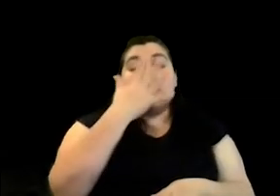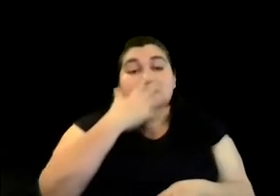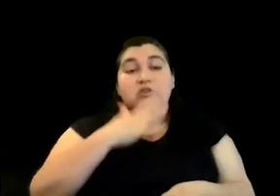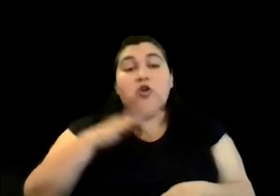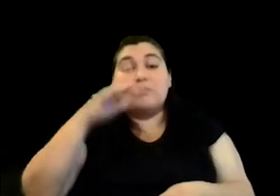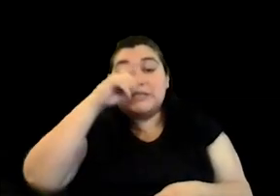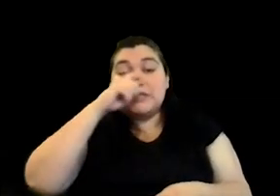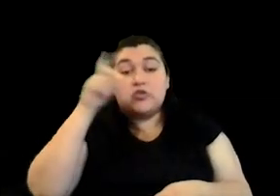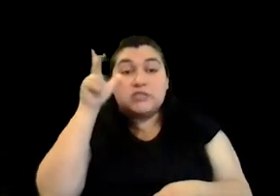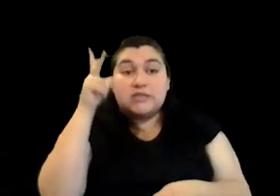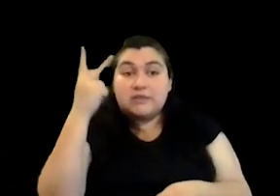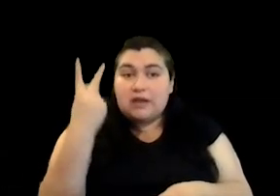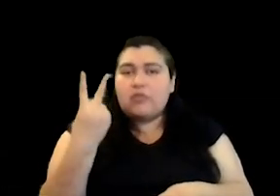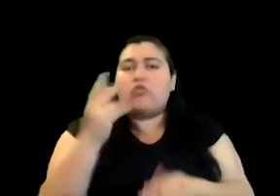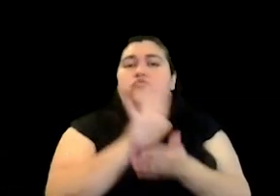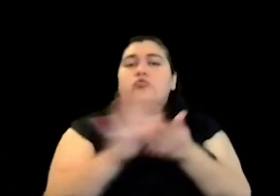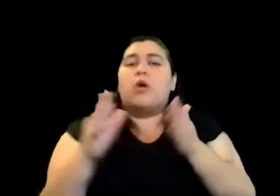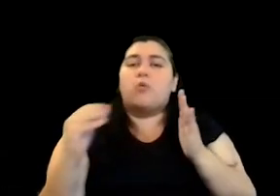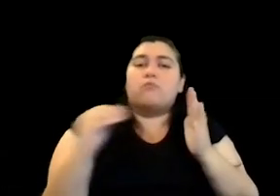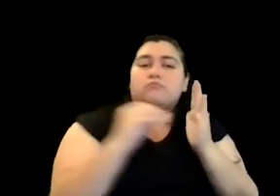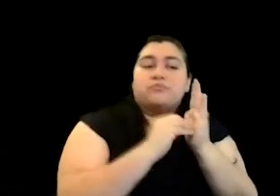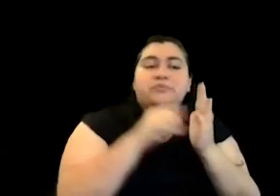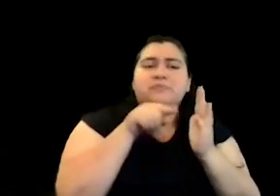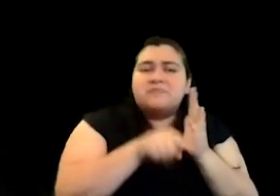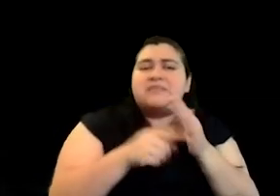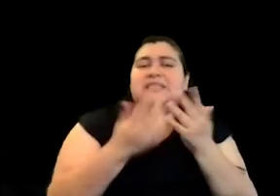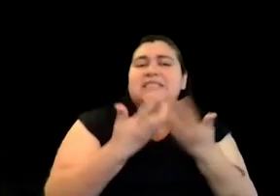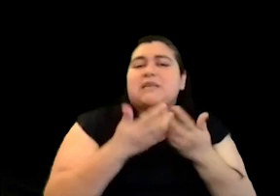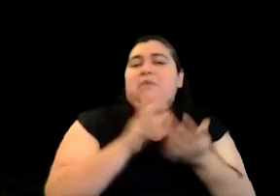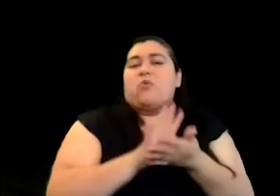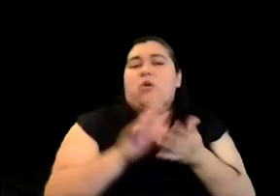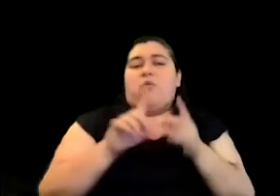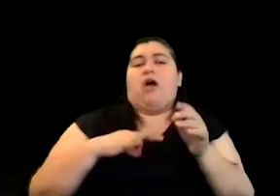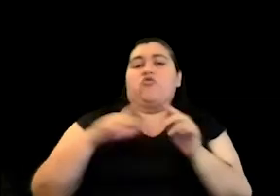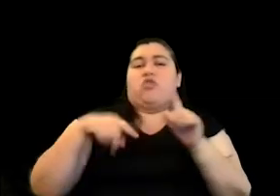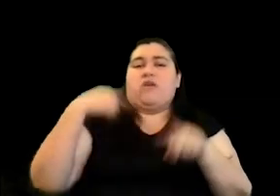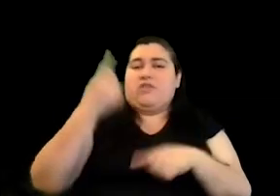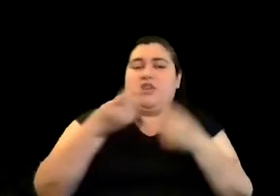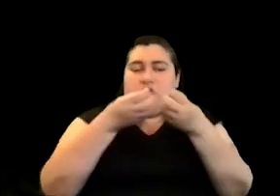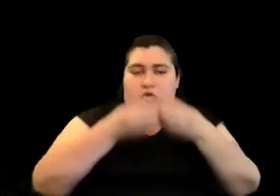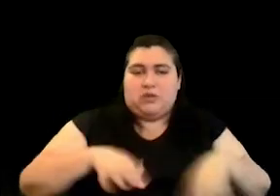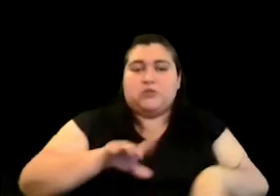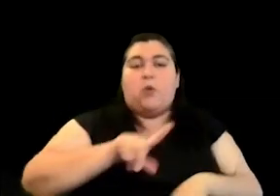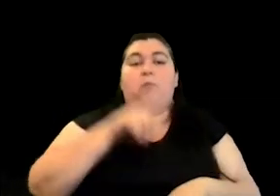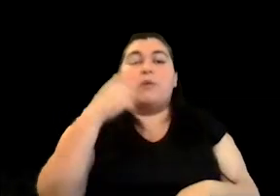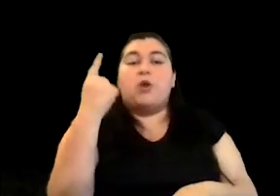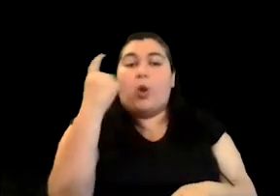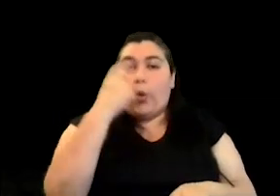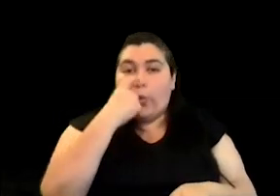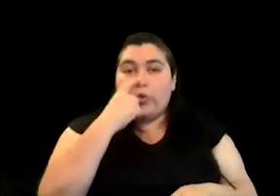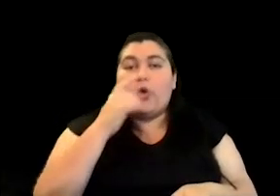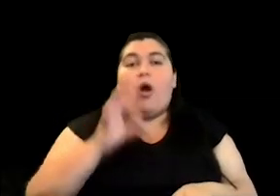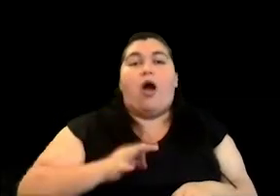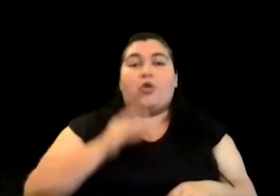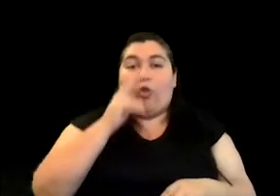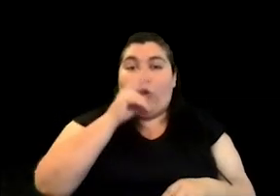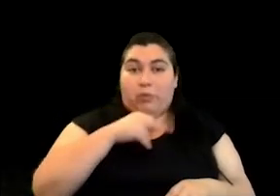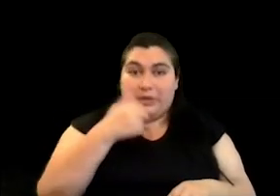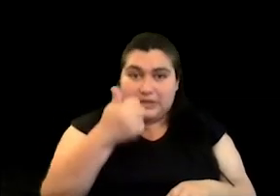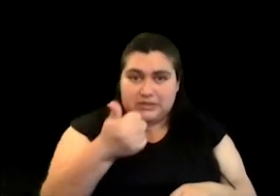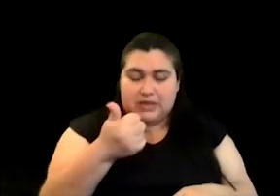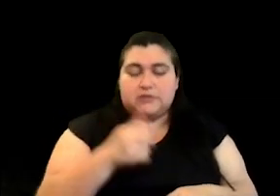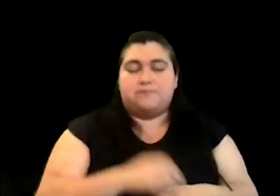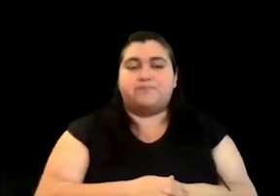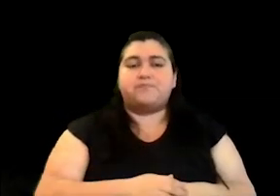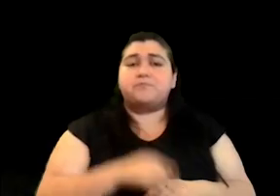5782 entrará en vigencia a partir del año que viene, 1 de junio 2026. Está